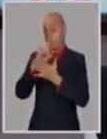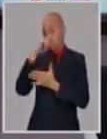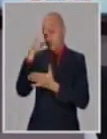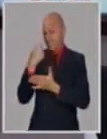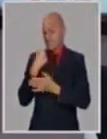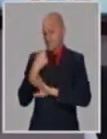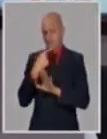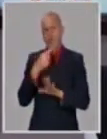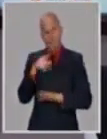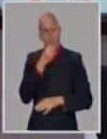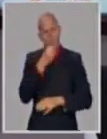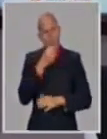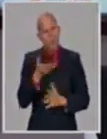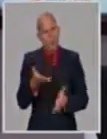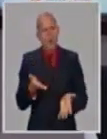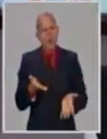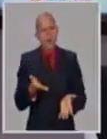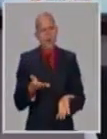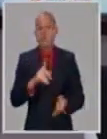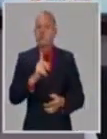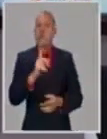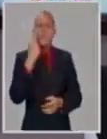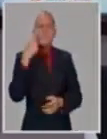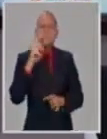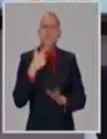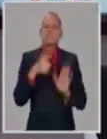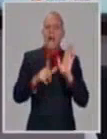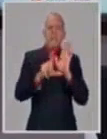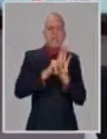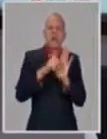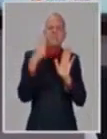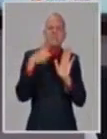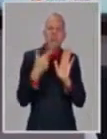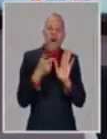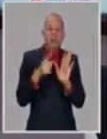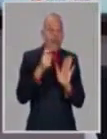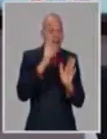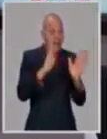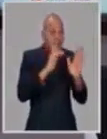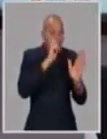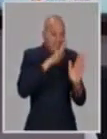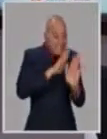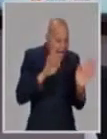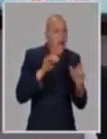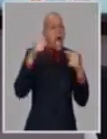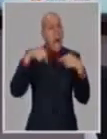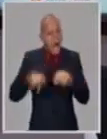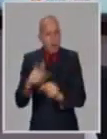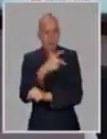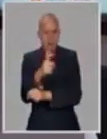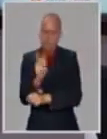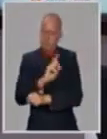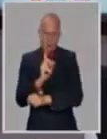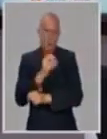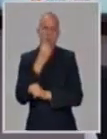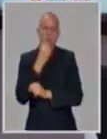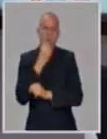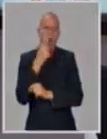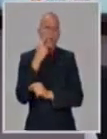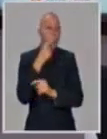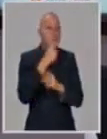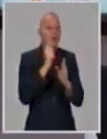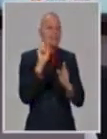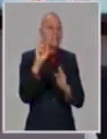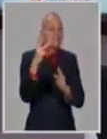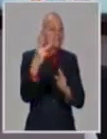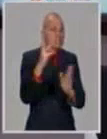en paralelo a estas evaluaciones clínicas fase 3, siempre y cuando sea seguro hacerlo. Además, nosotros también como parte de la estrategia de